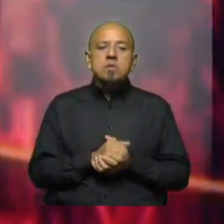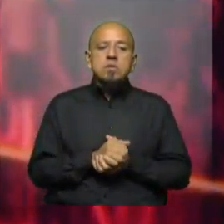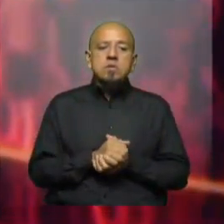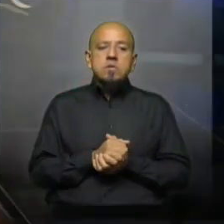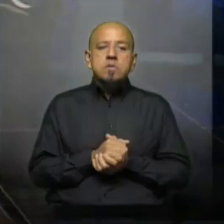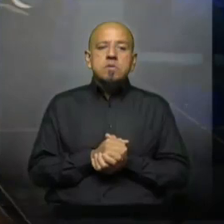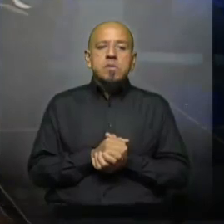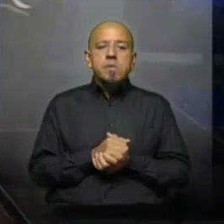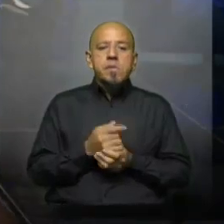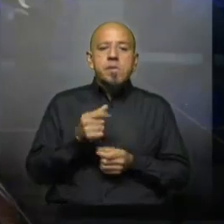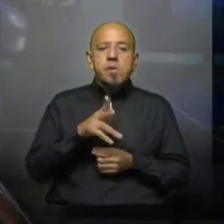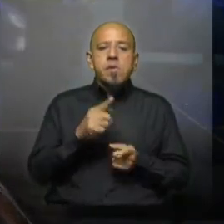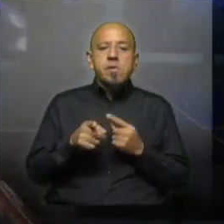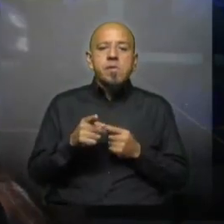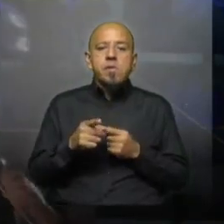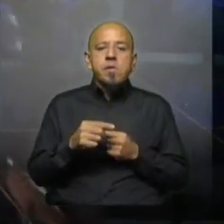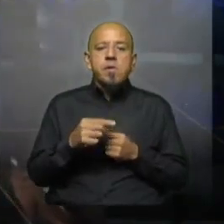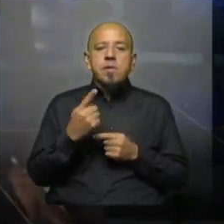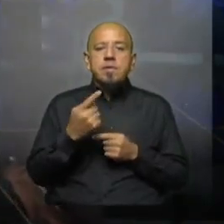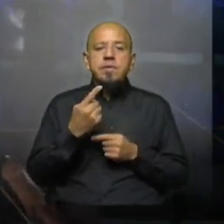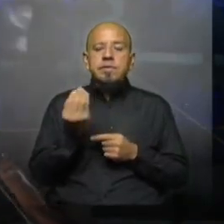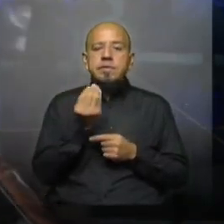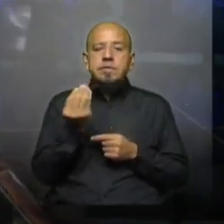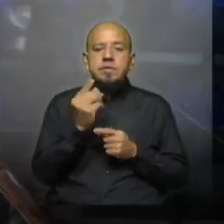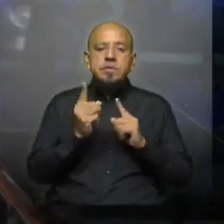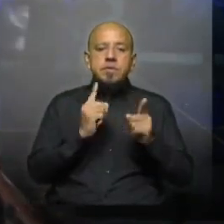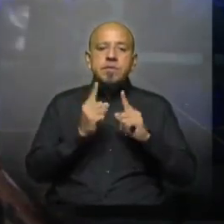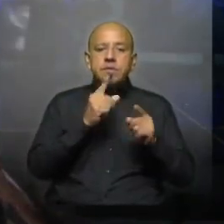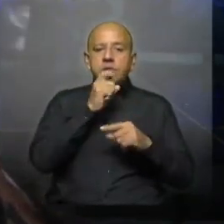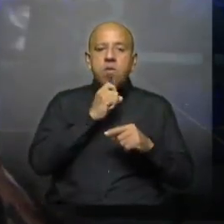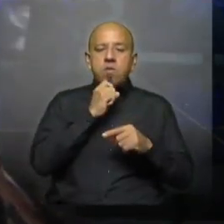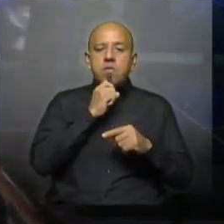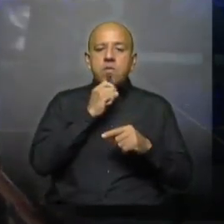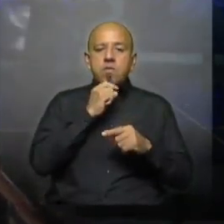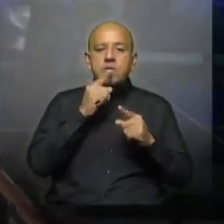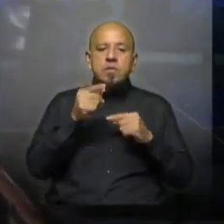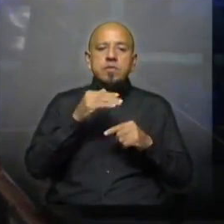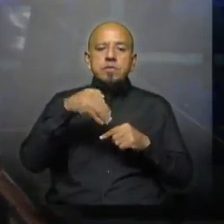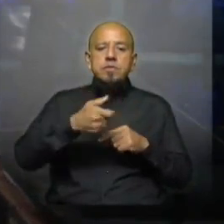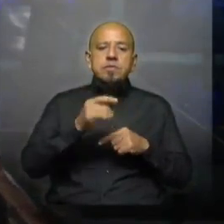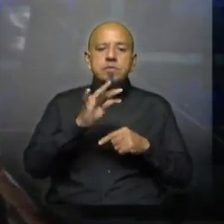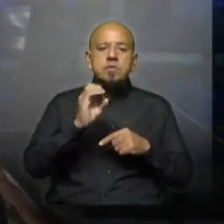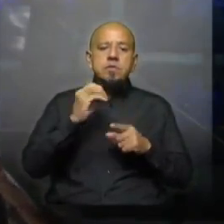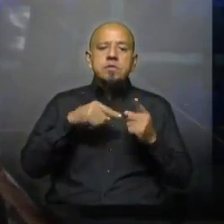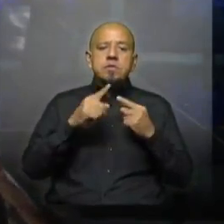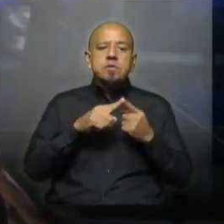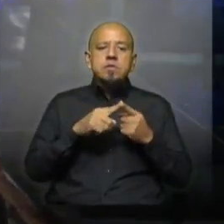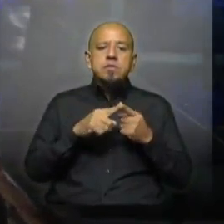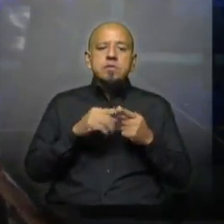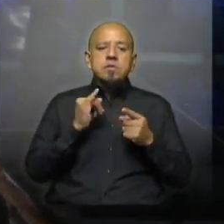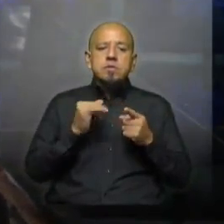dije recién la fecha, dije van a tocar dentro de poco, pero tocan el sábado 11 de marzo a las 20 horas en Plaza Mateo. Ya han tocado en Plaza Mateo, ¿no? Sí,